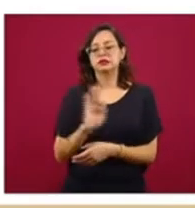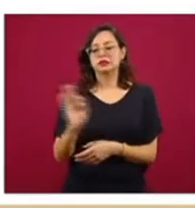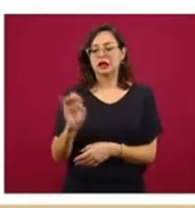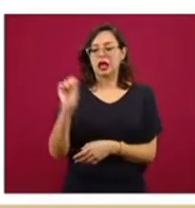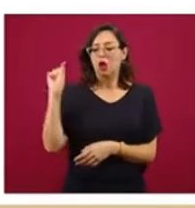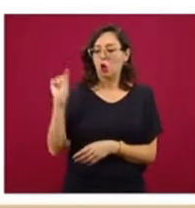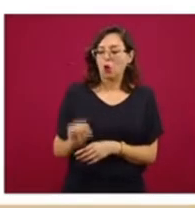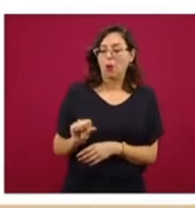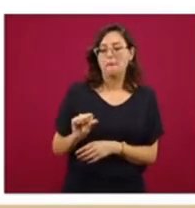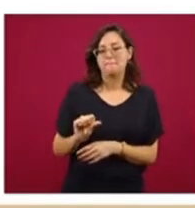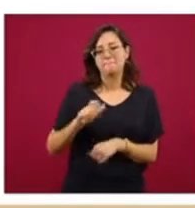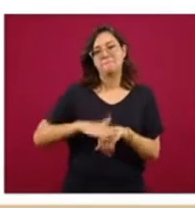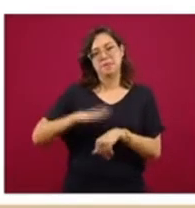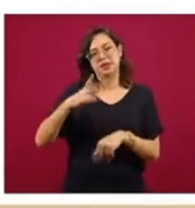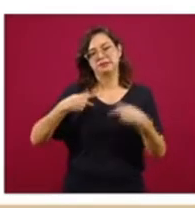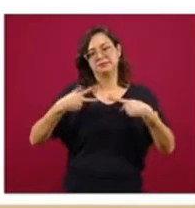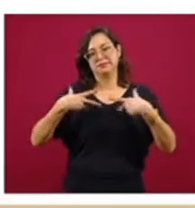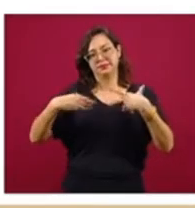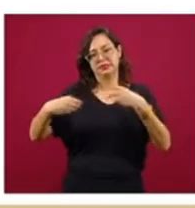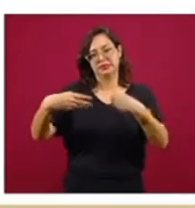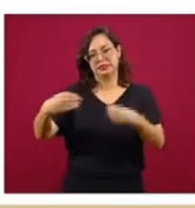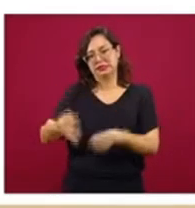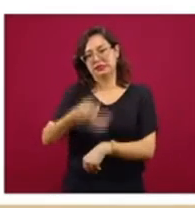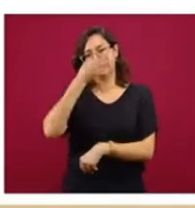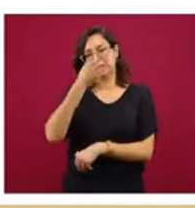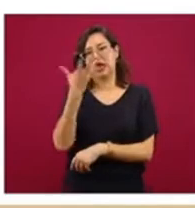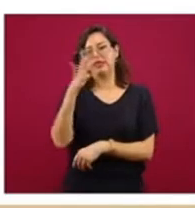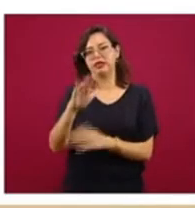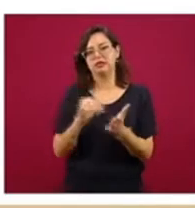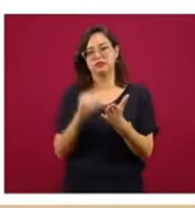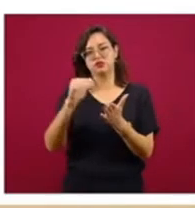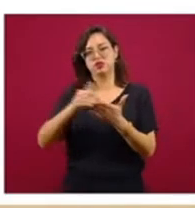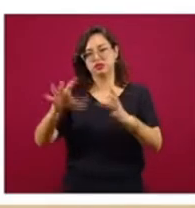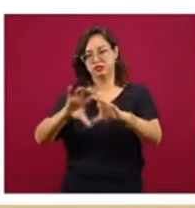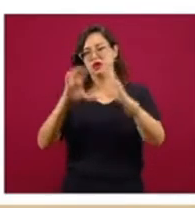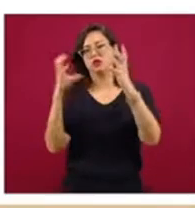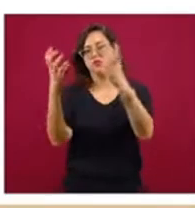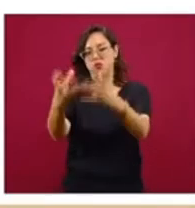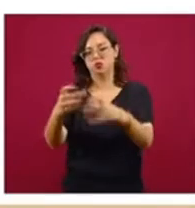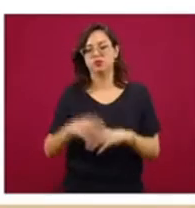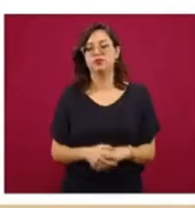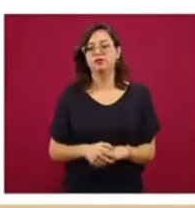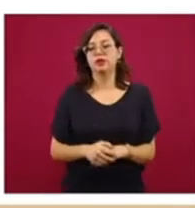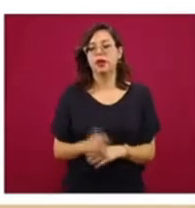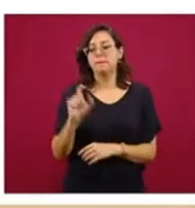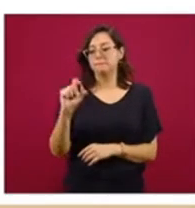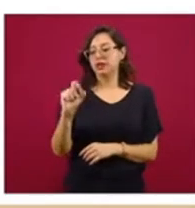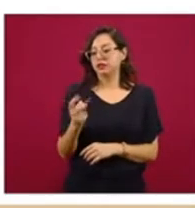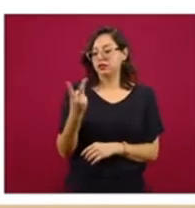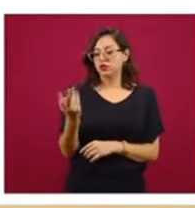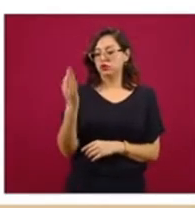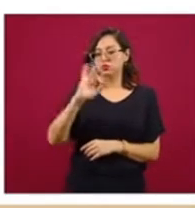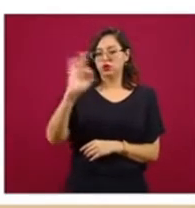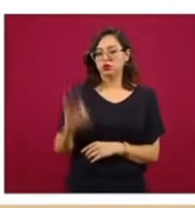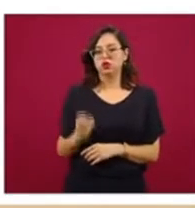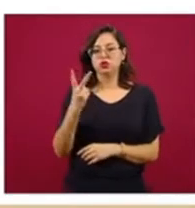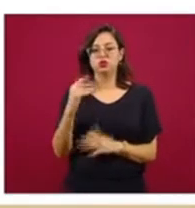este momento ya hayamos pasado de 10 millones a nivel mundial. 22% de ellos, que